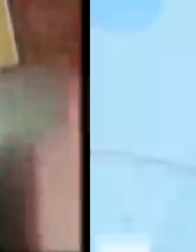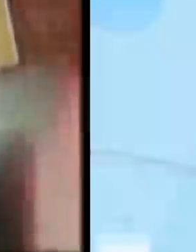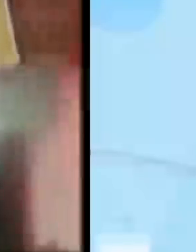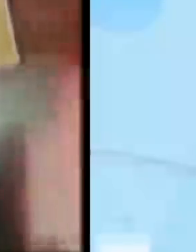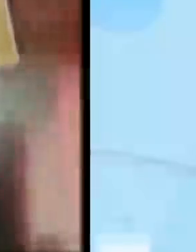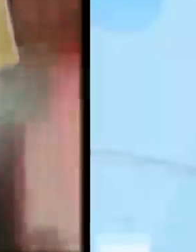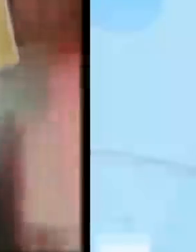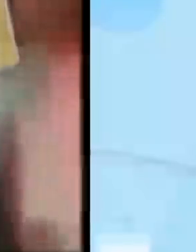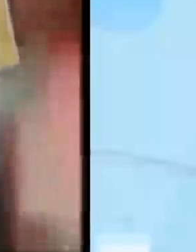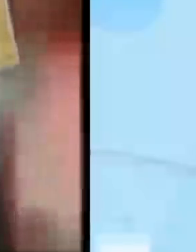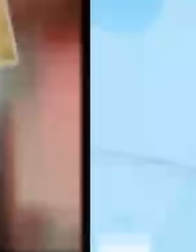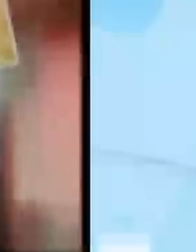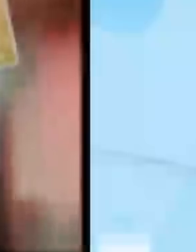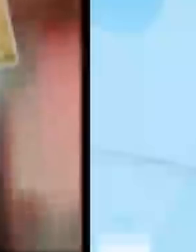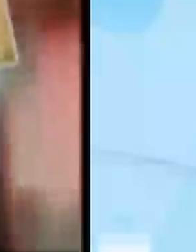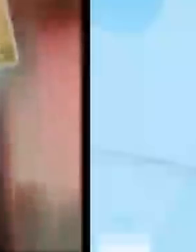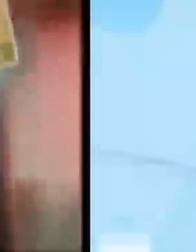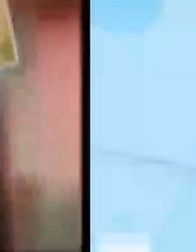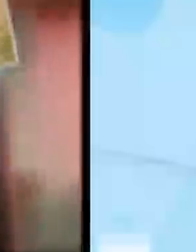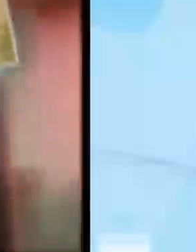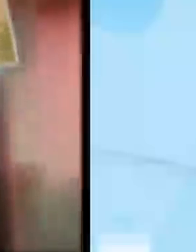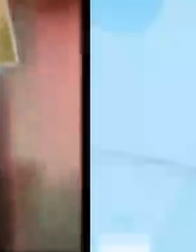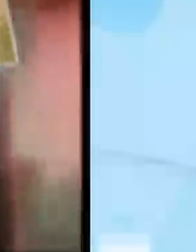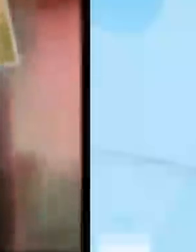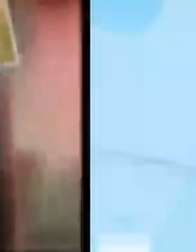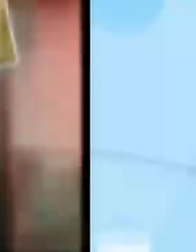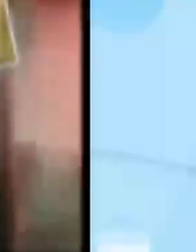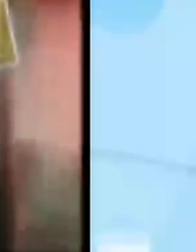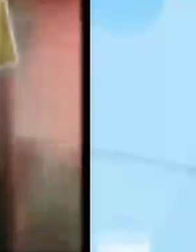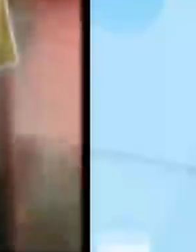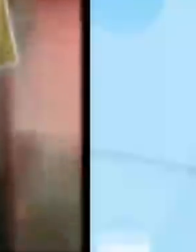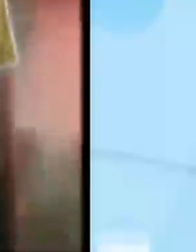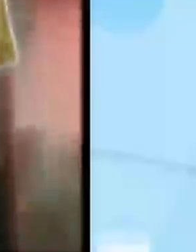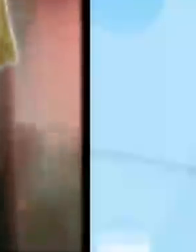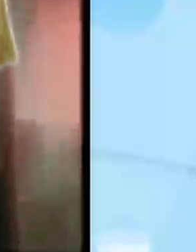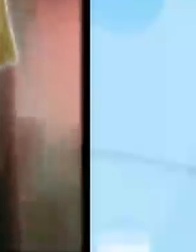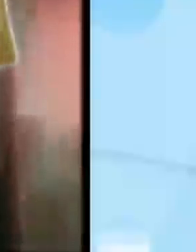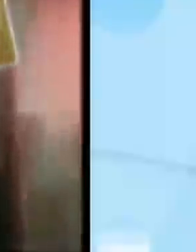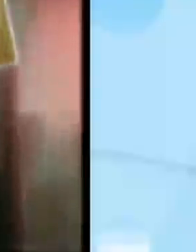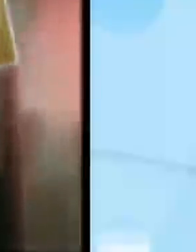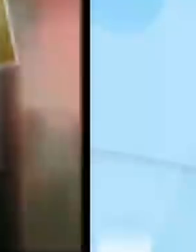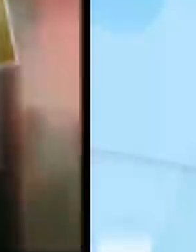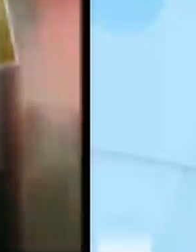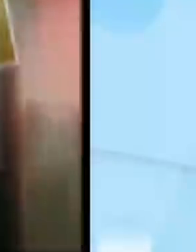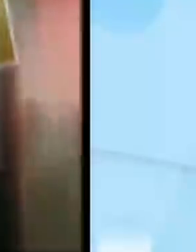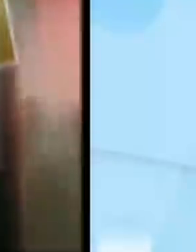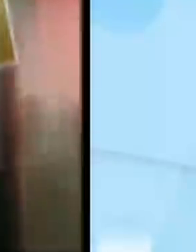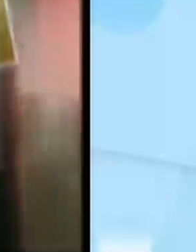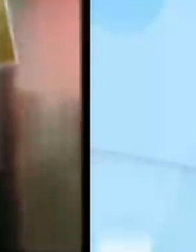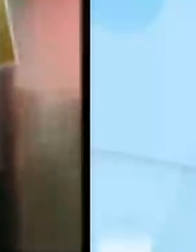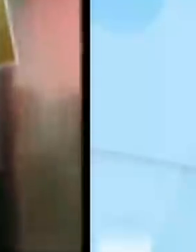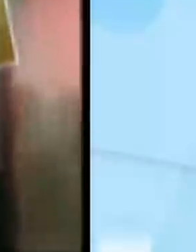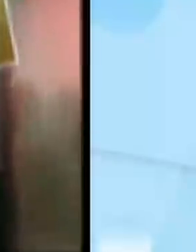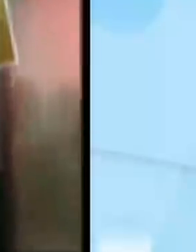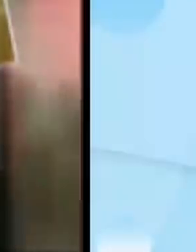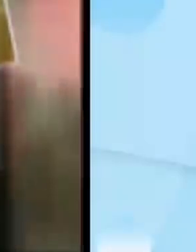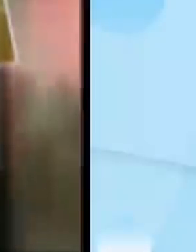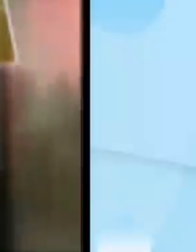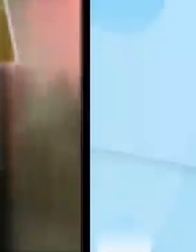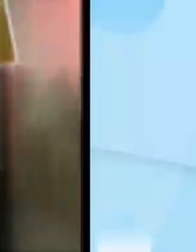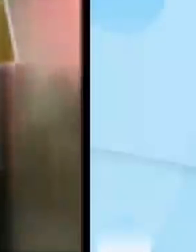le organización panamericana tileto olal wasalut le gela tuyola le kenuchuk utanal